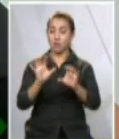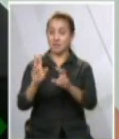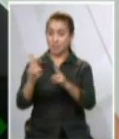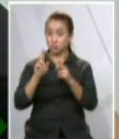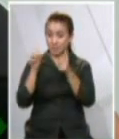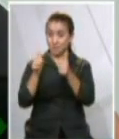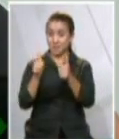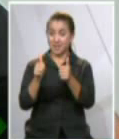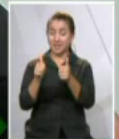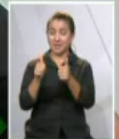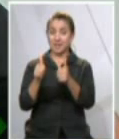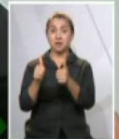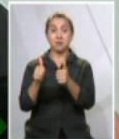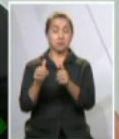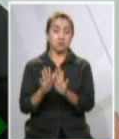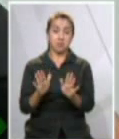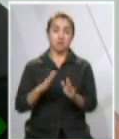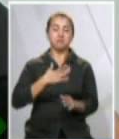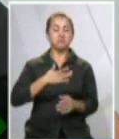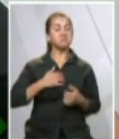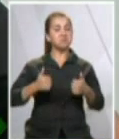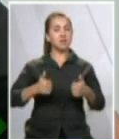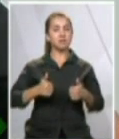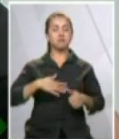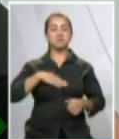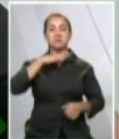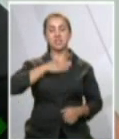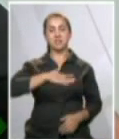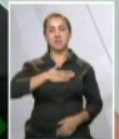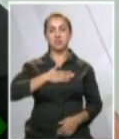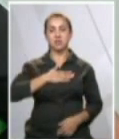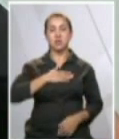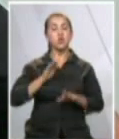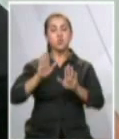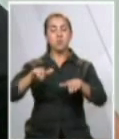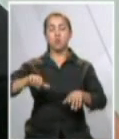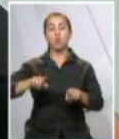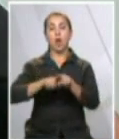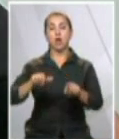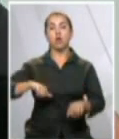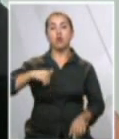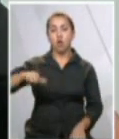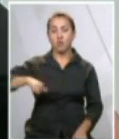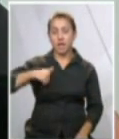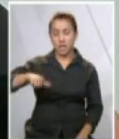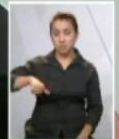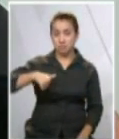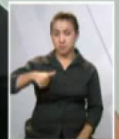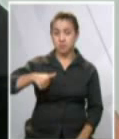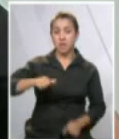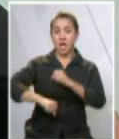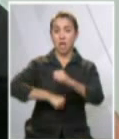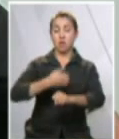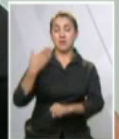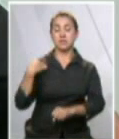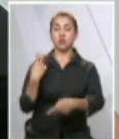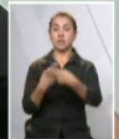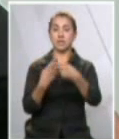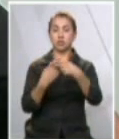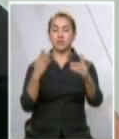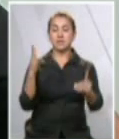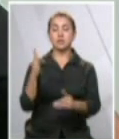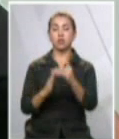resultan. Así de simple. También pasa con los jóvenes. No sé si el año pasado Teletón